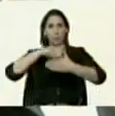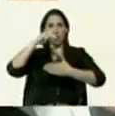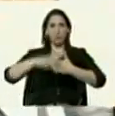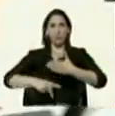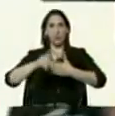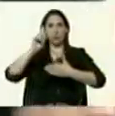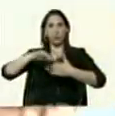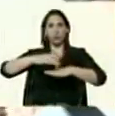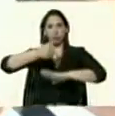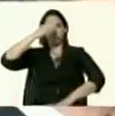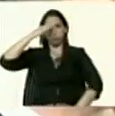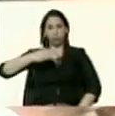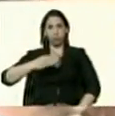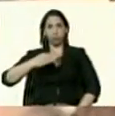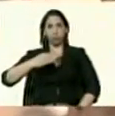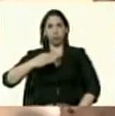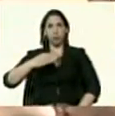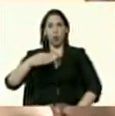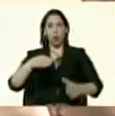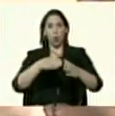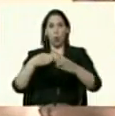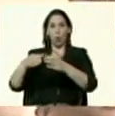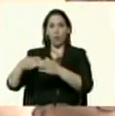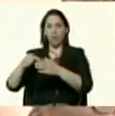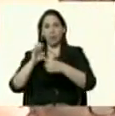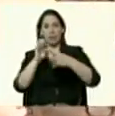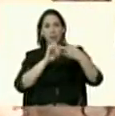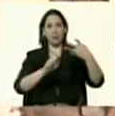almirante en jefe, comandante estratégico operacional,